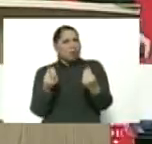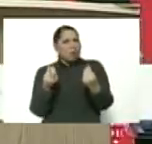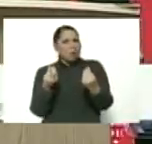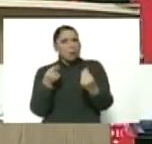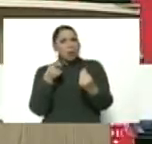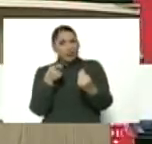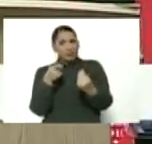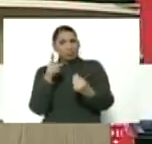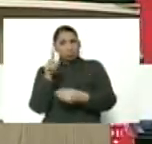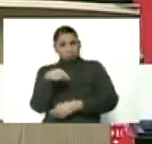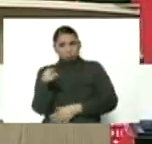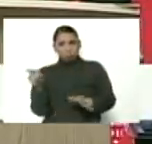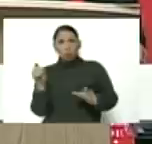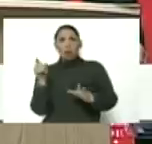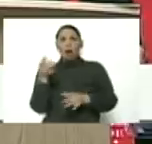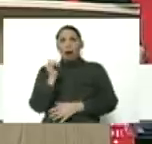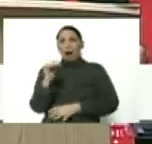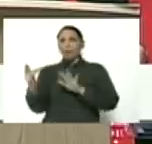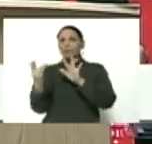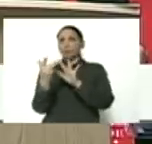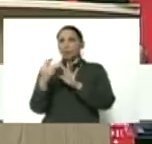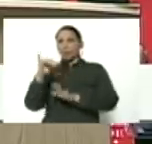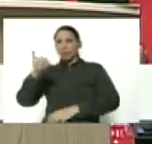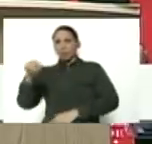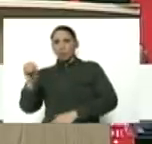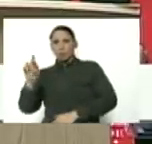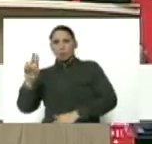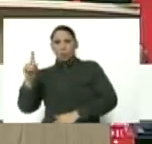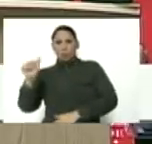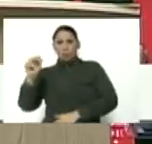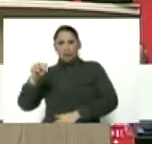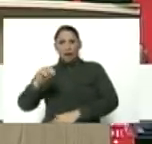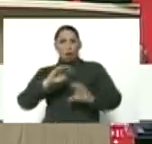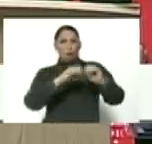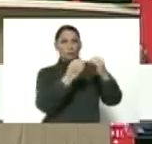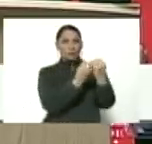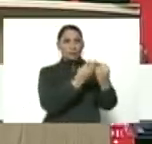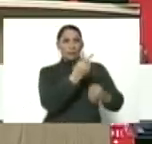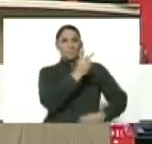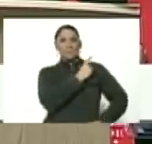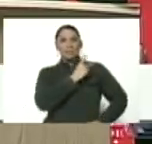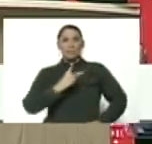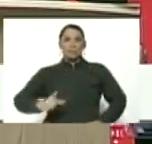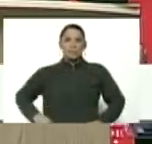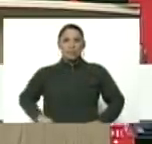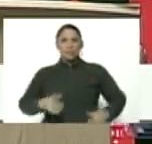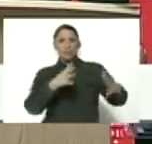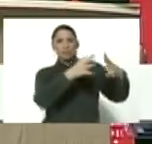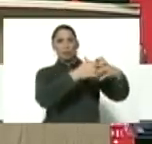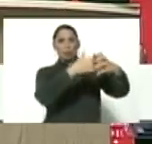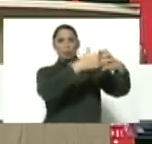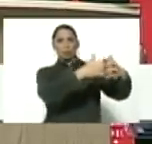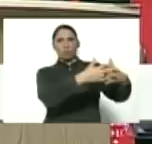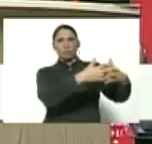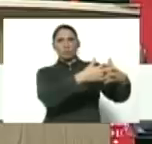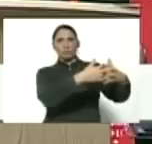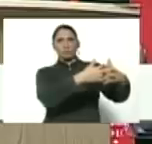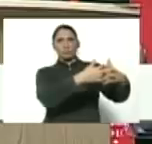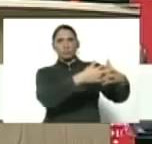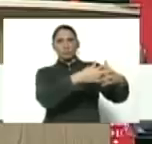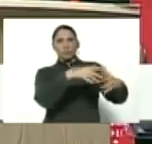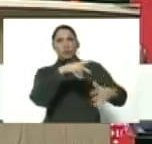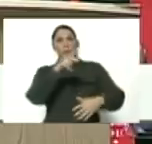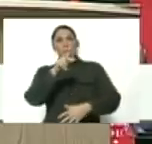cierto, que hubo contactos entre Jordan Goodrow y la oficina de él, vicepresidente de los Estados Unidos de Norteamérica,